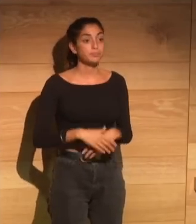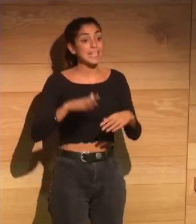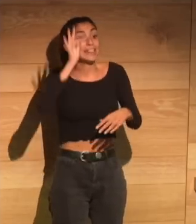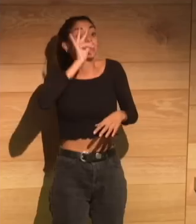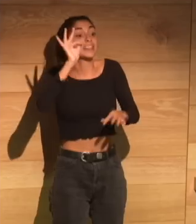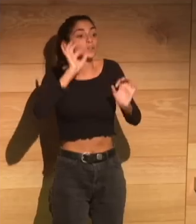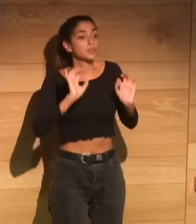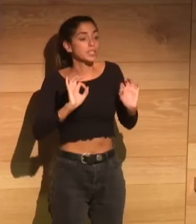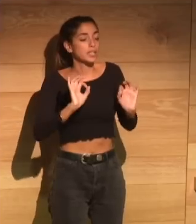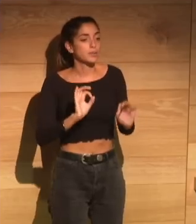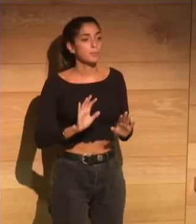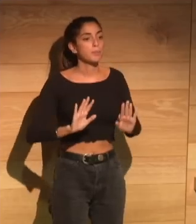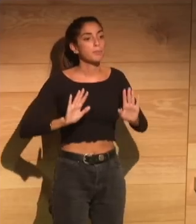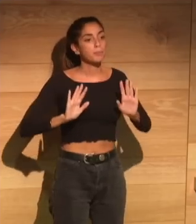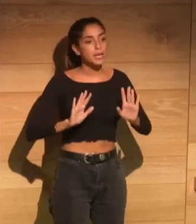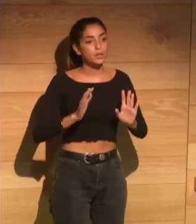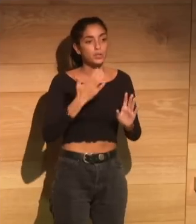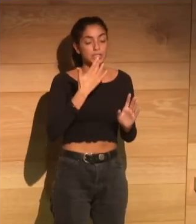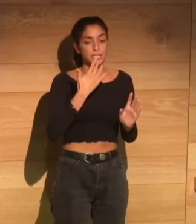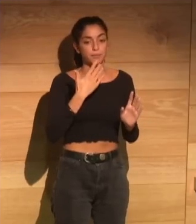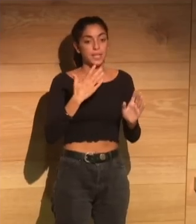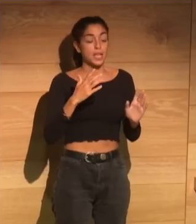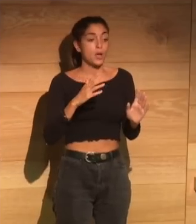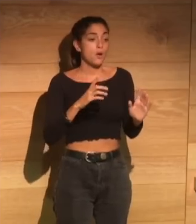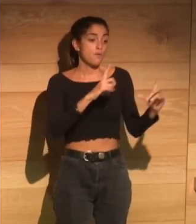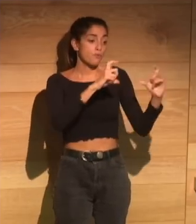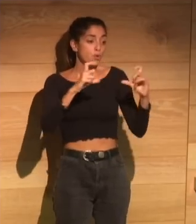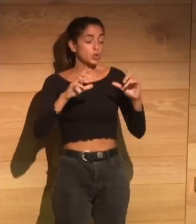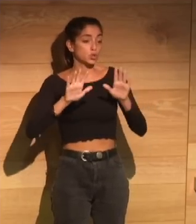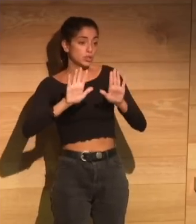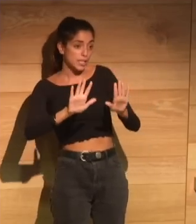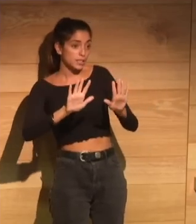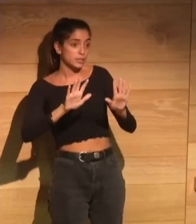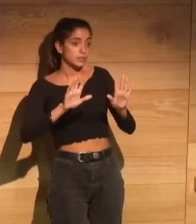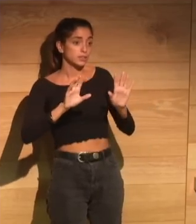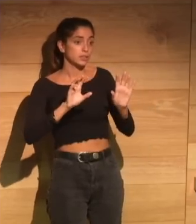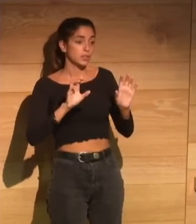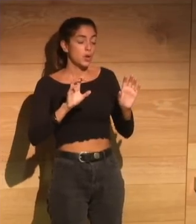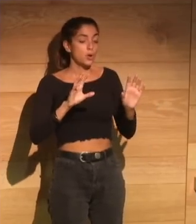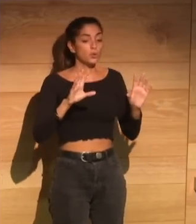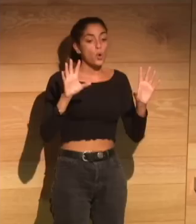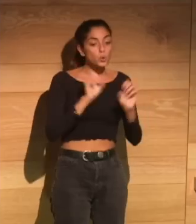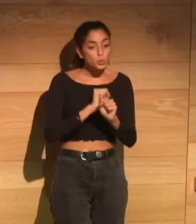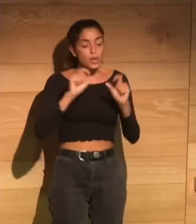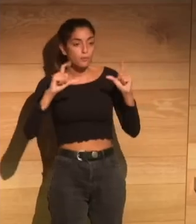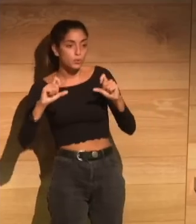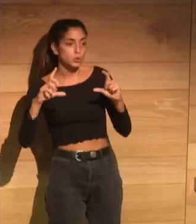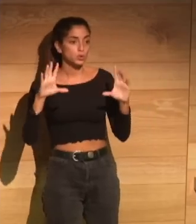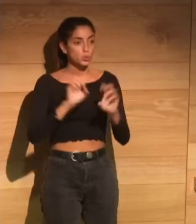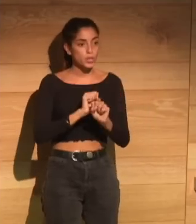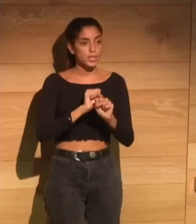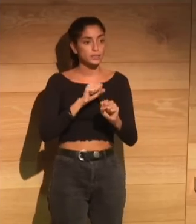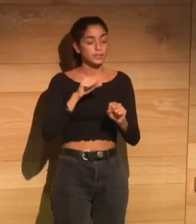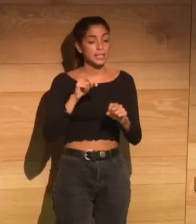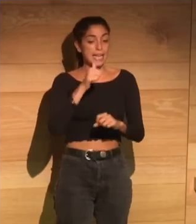manera que si tú vieras 10 fotos... y vieras foto, oscuridad, foto, oscuridad, foto, oscuridad, foto, oscuridad, la persistencia retiniana